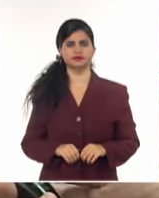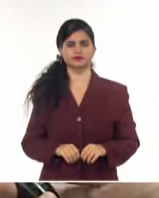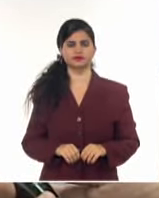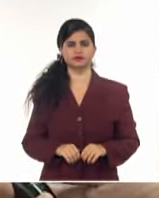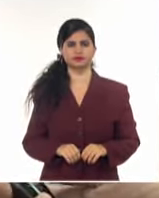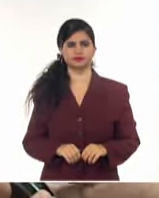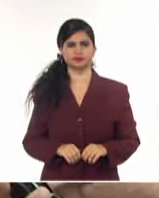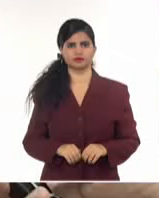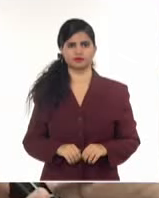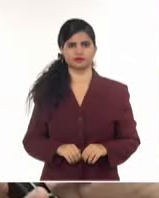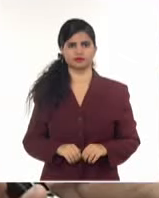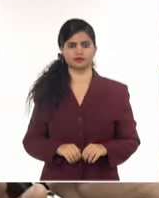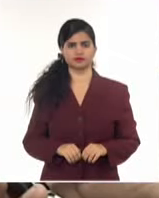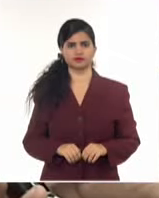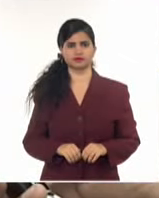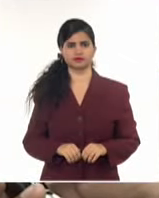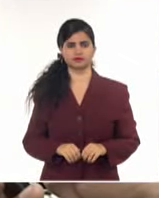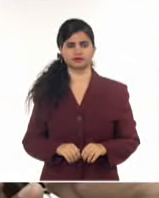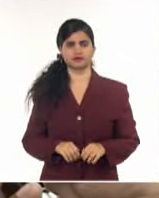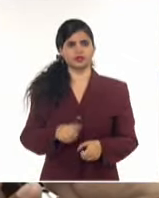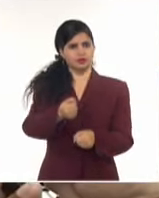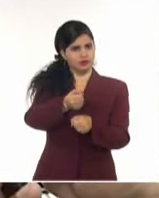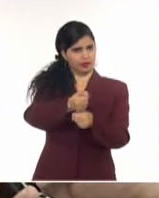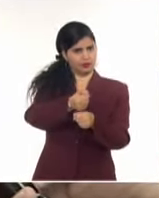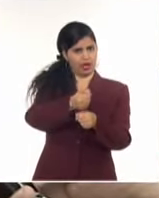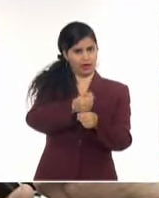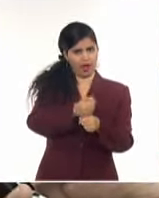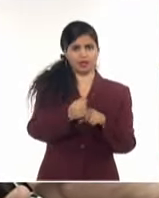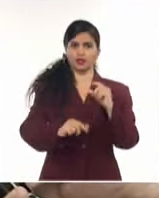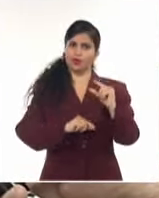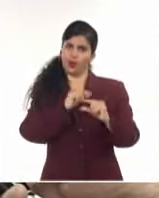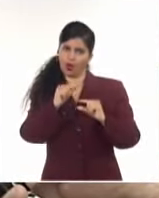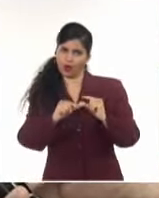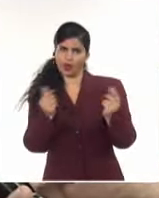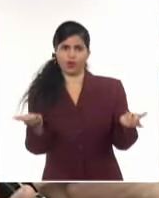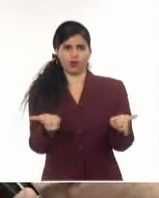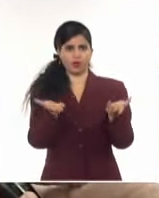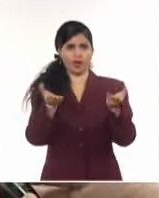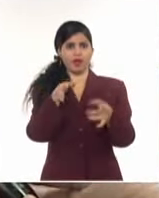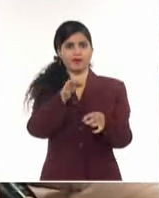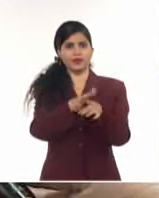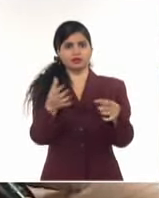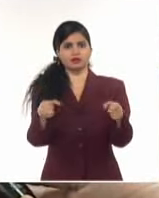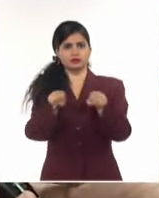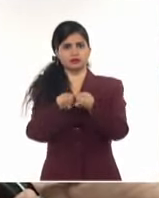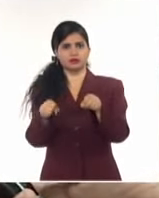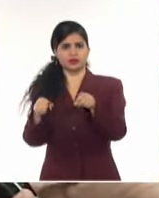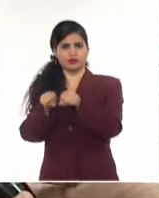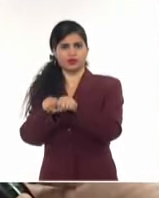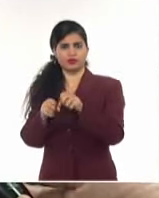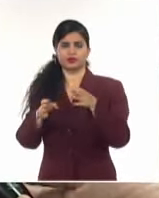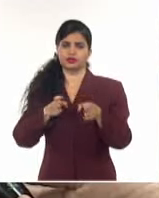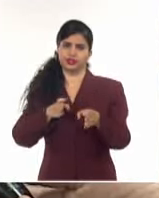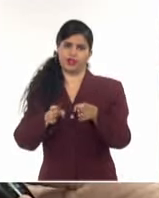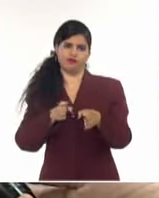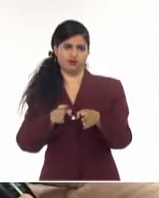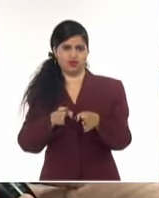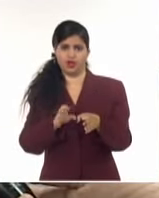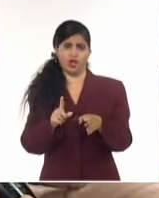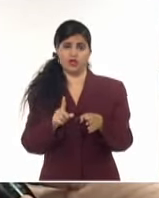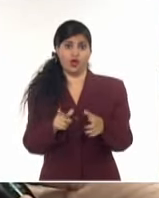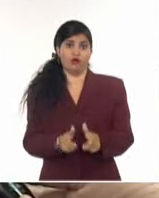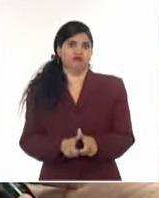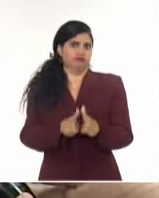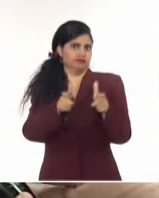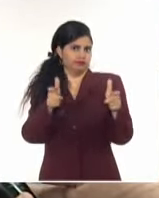el Despacho Nacional de Carga, que va monitoreando las transferencias de potencia para que no alcancen o no superen el límite de estabilidad de